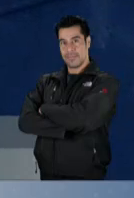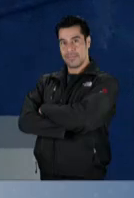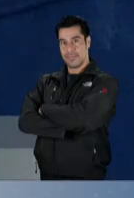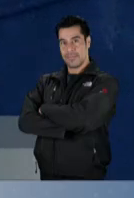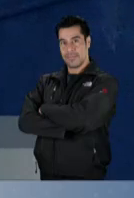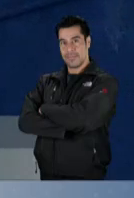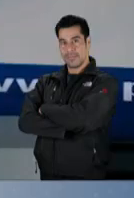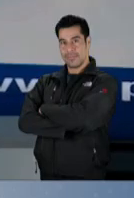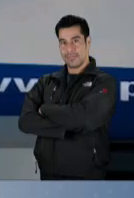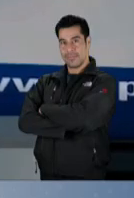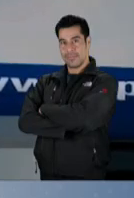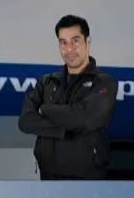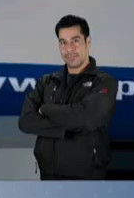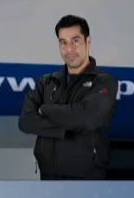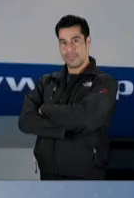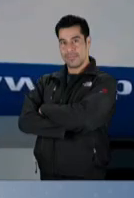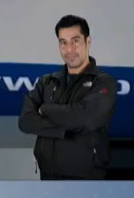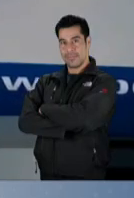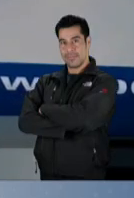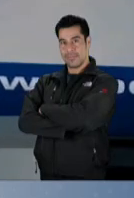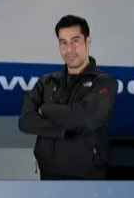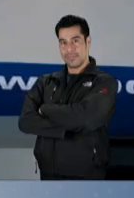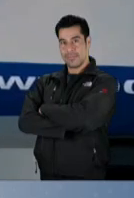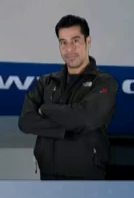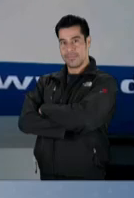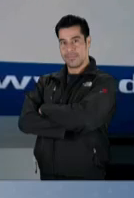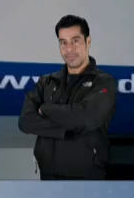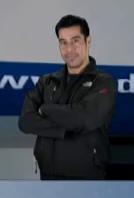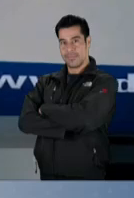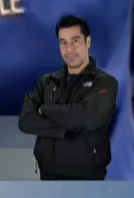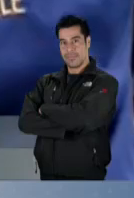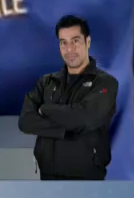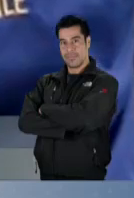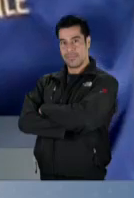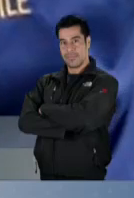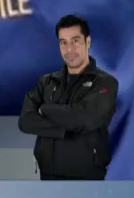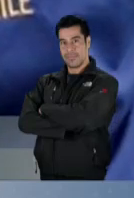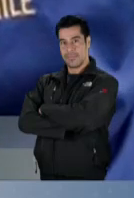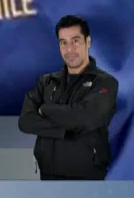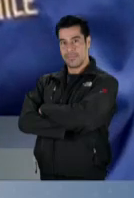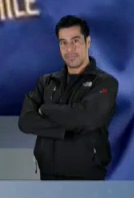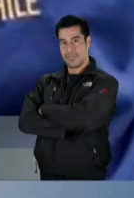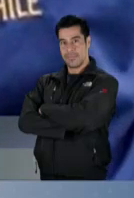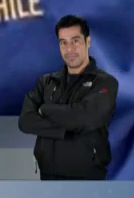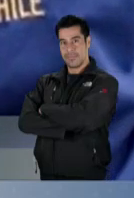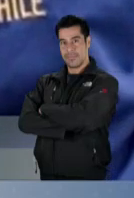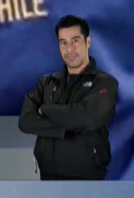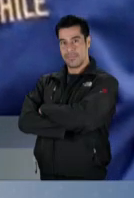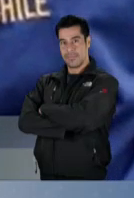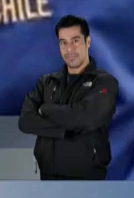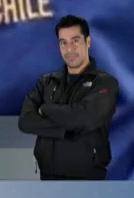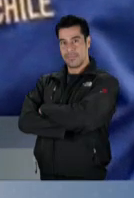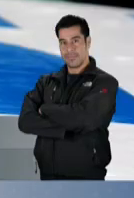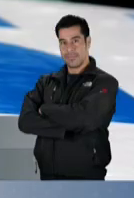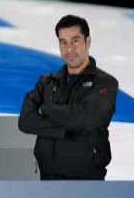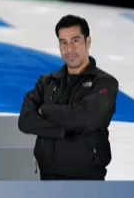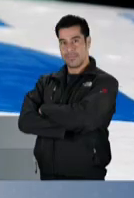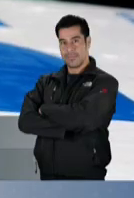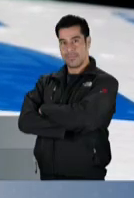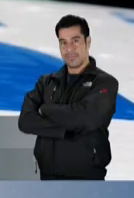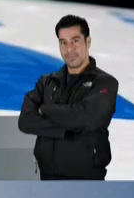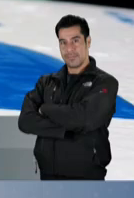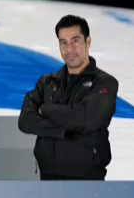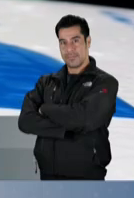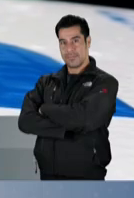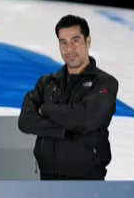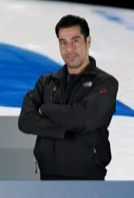parte de los asaltantes que se hicieron pasar por miembros de la constructora y una vez dentro maniataron, golpearon al guardia de